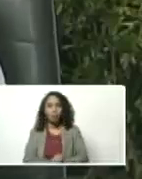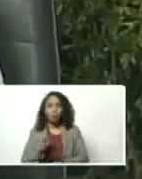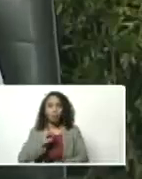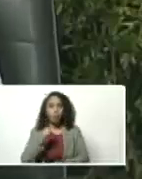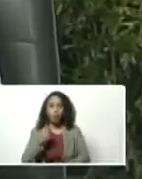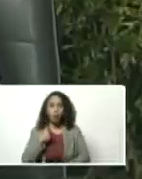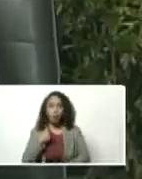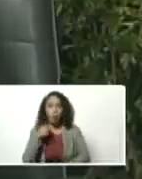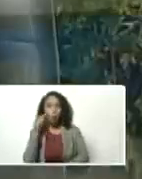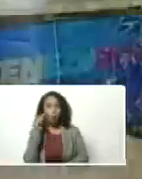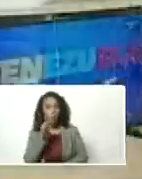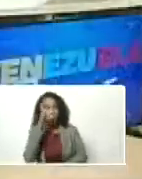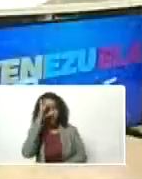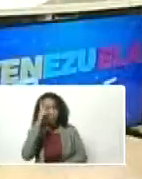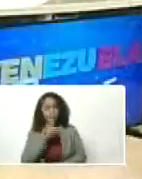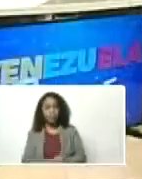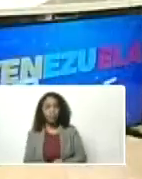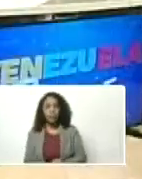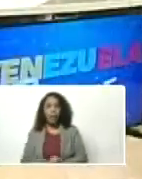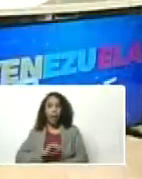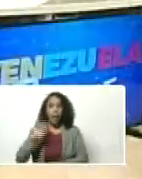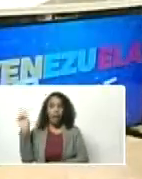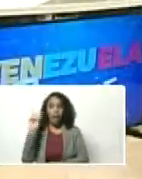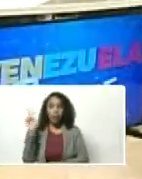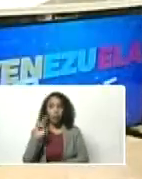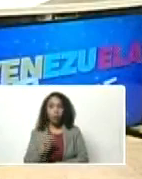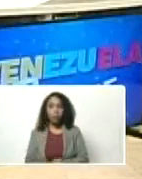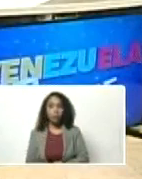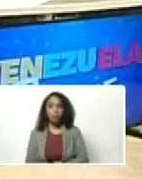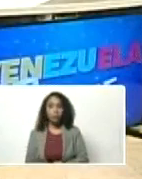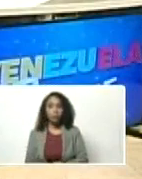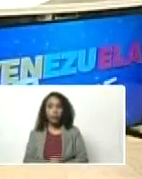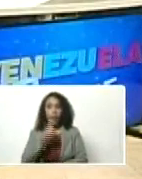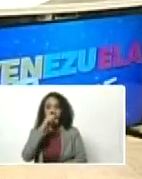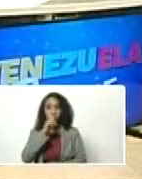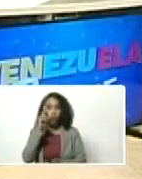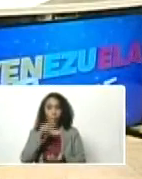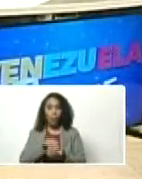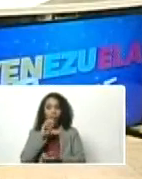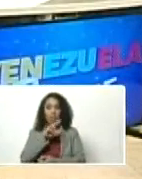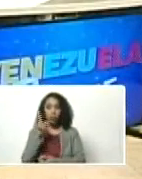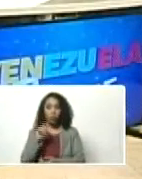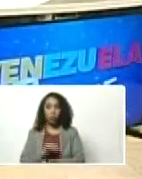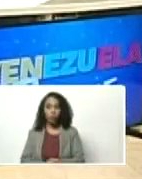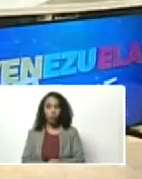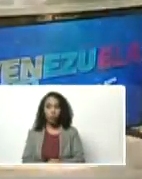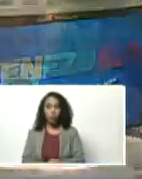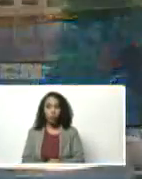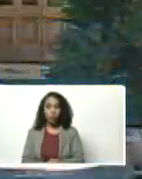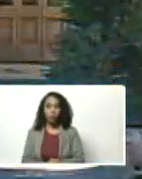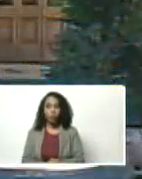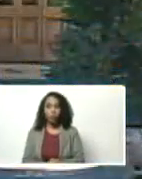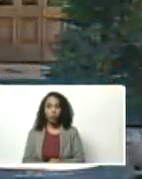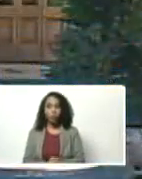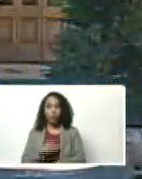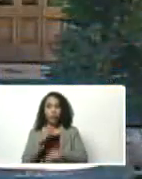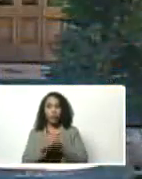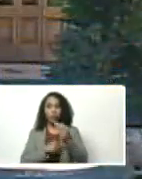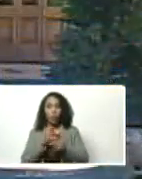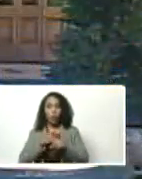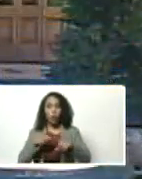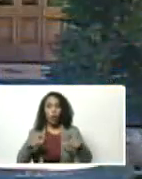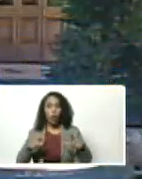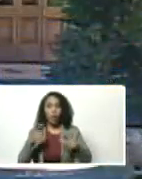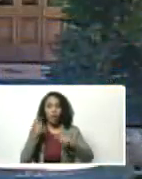viendo, Delcy, que Venezuela en el año 2021 tuvo un crecimiento de